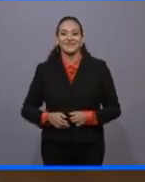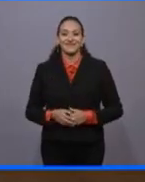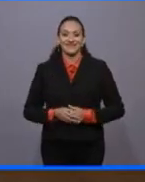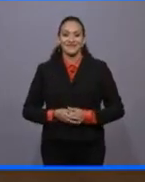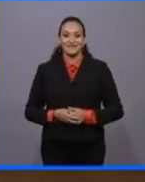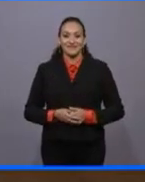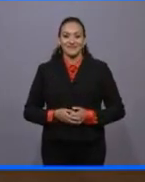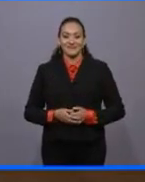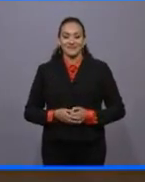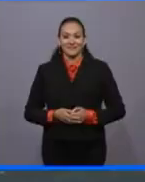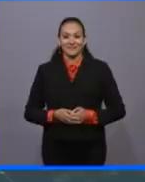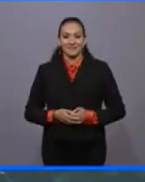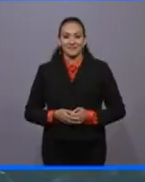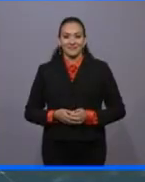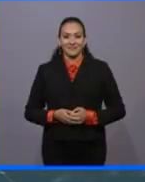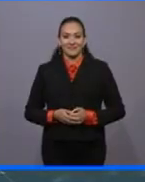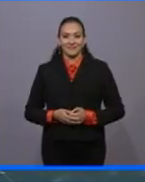comenzamos.